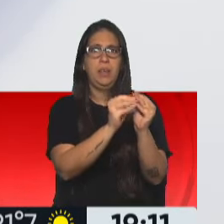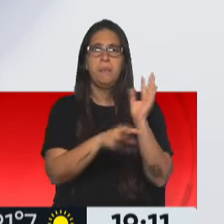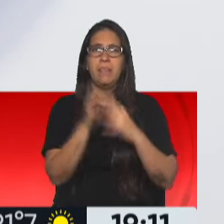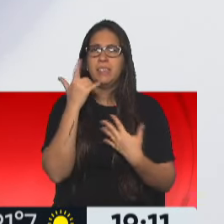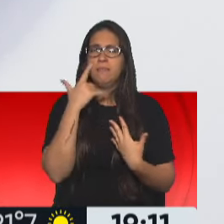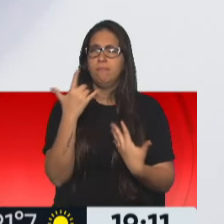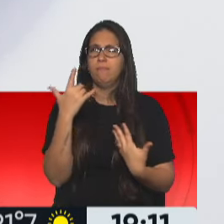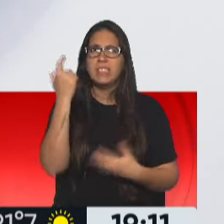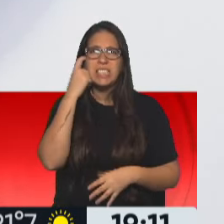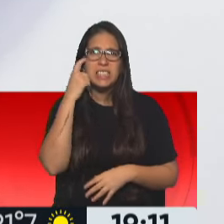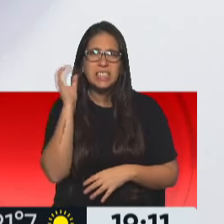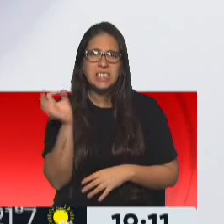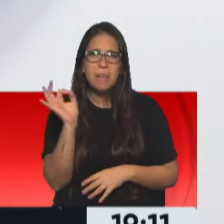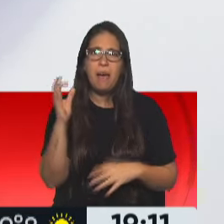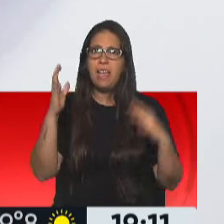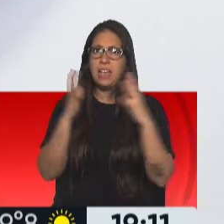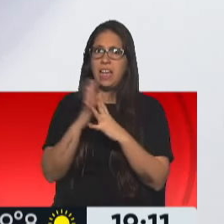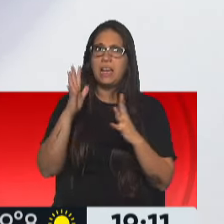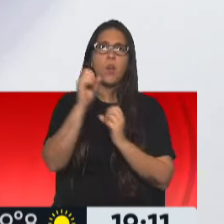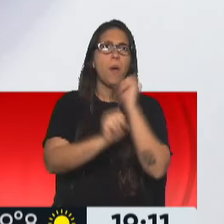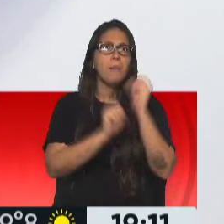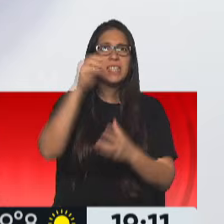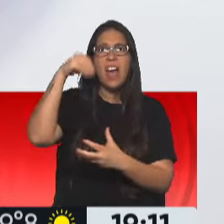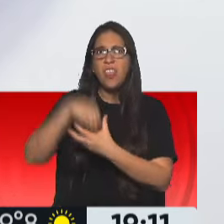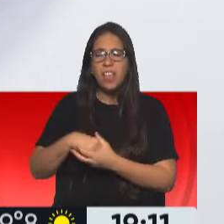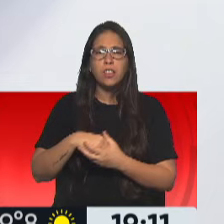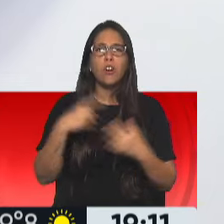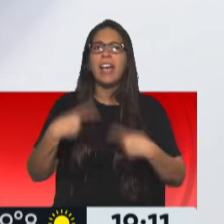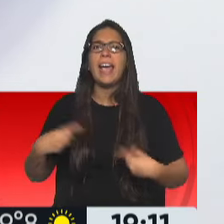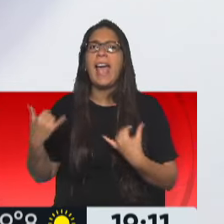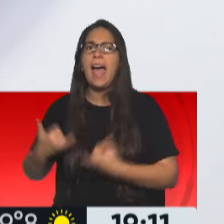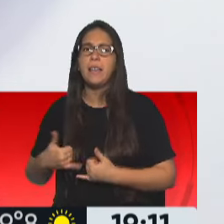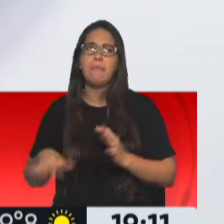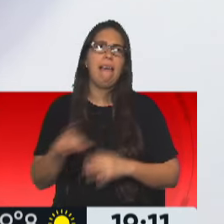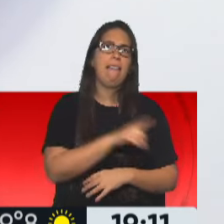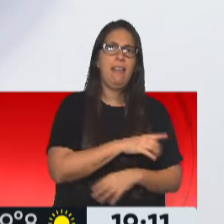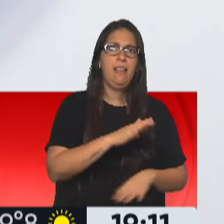tengan conciencia de los objetos que tienen dentro de su empresa o de su casa que la responsabilidad civil. Bueno,